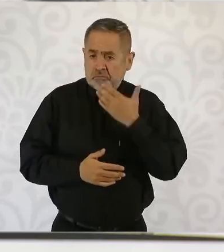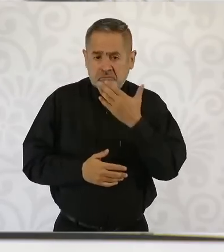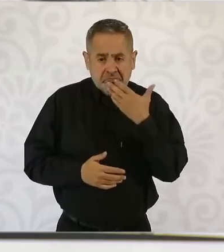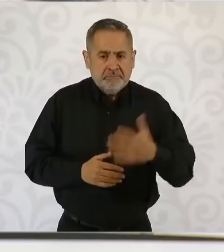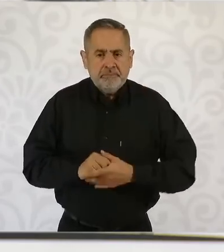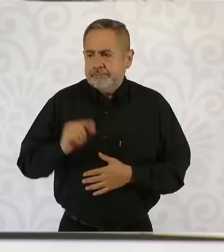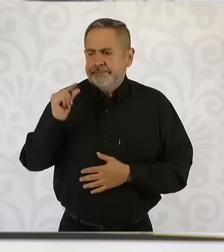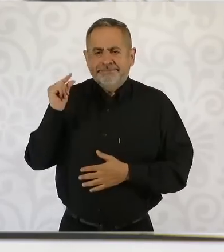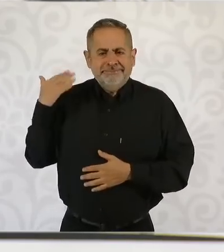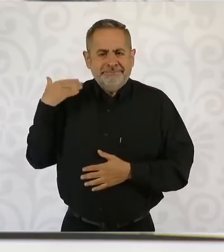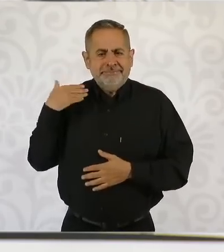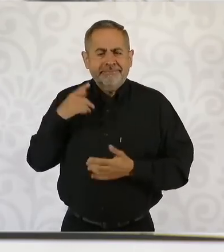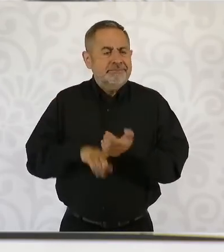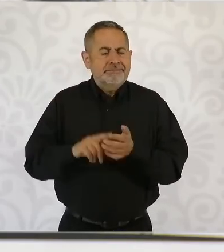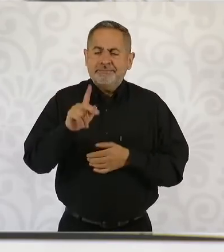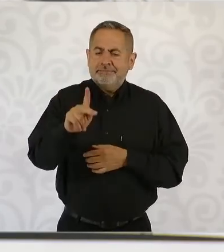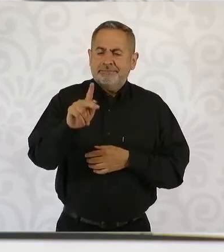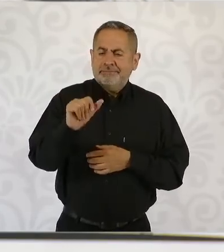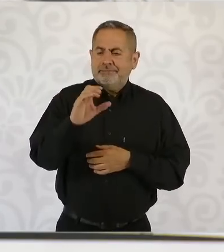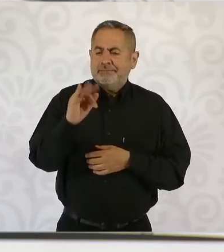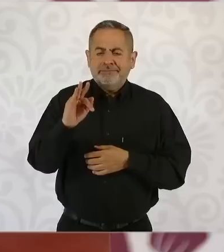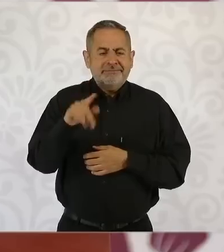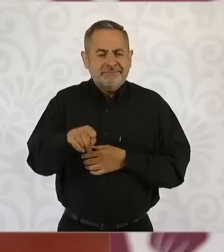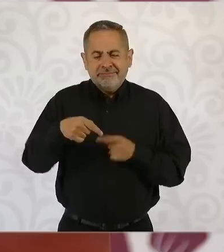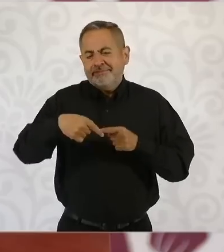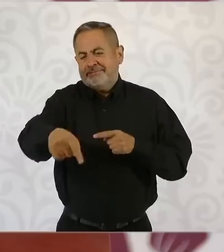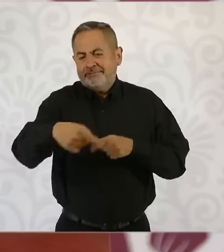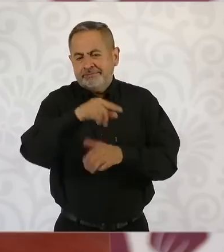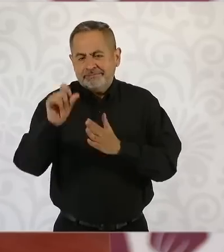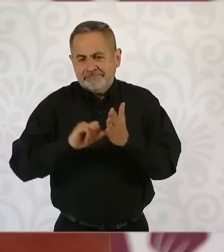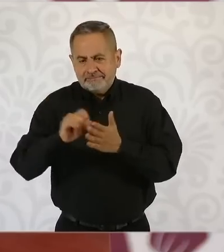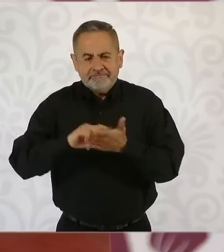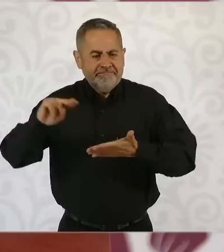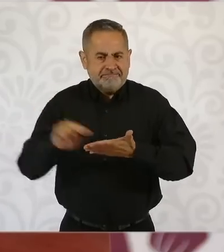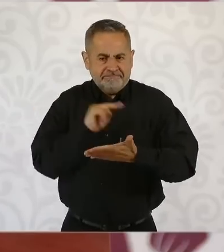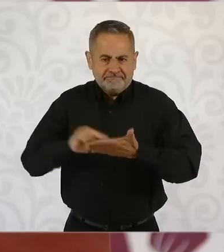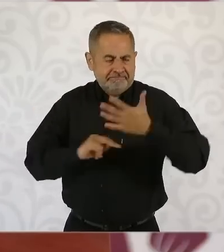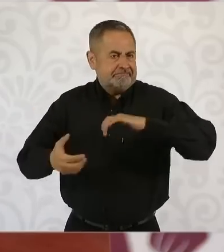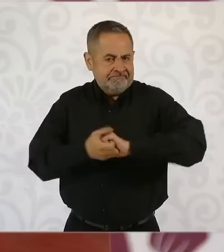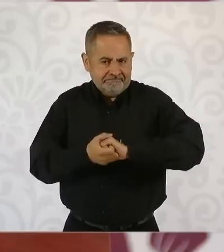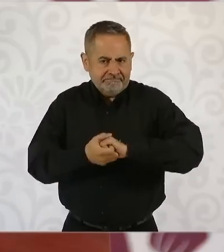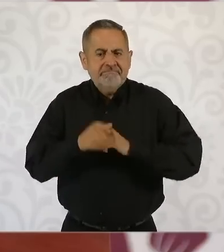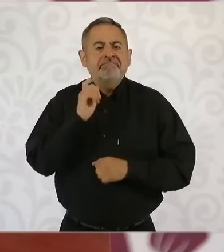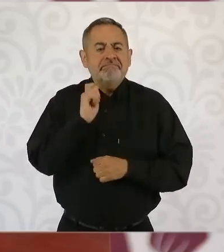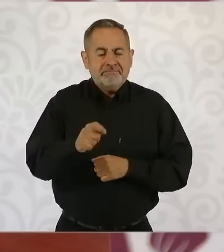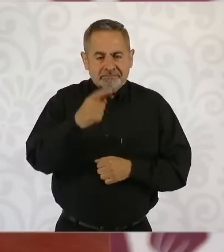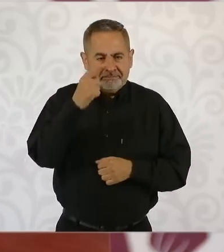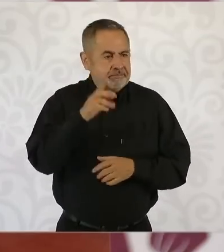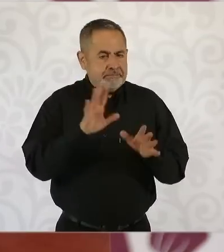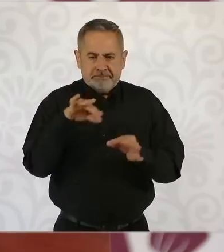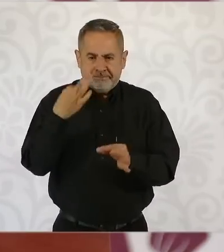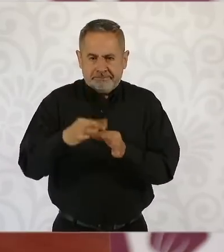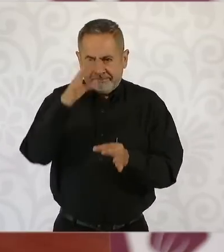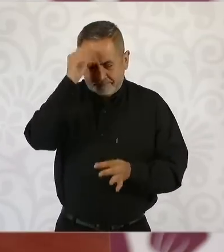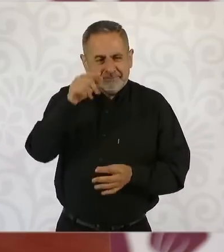Recientemente se firmó el PASIC para los siguientes meses. Eso quiere decir que se mantiene el precio de la canasta básica, de